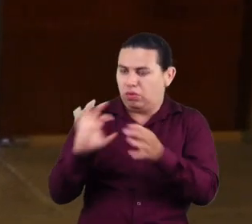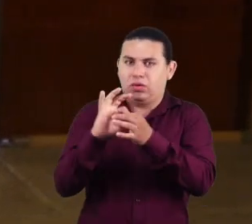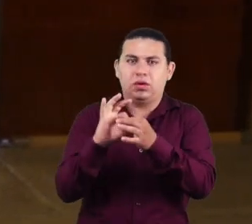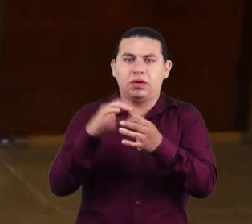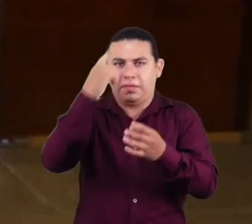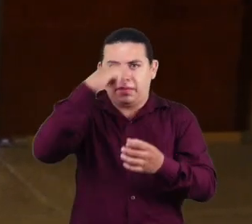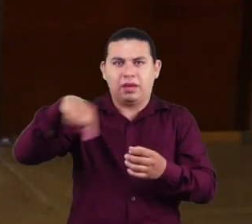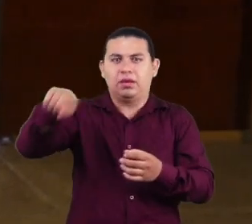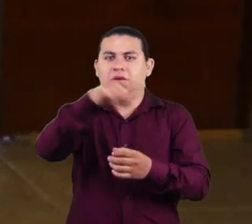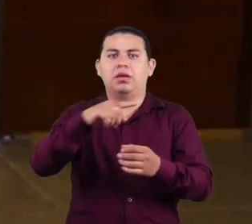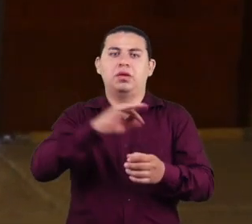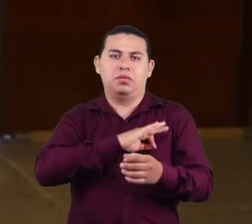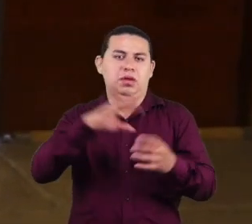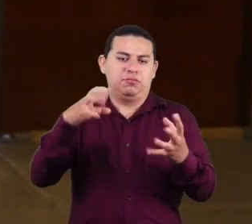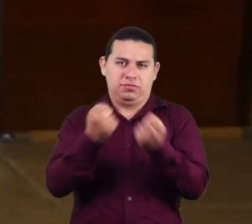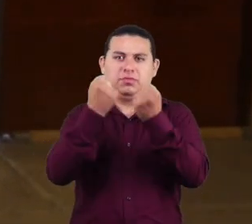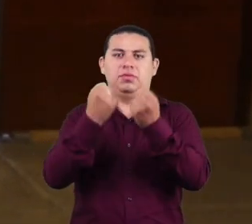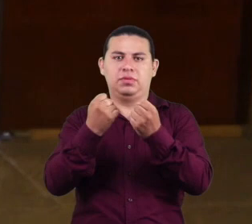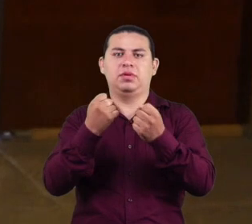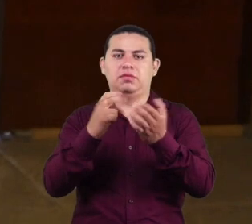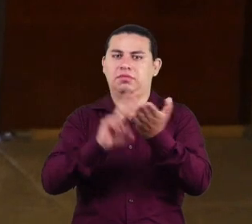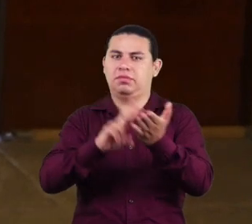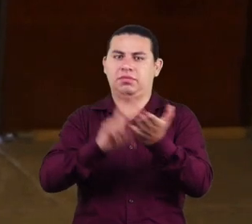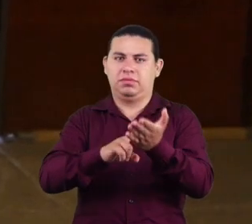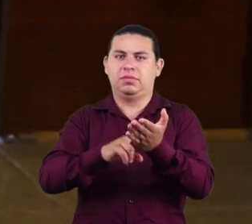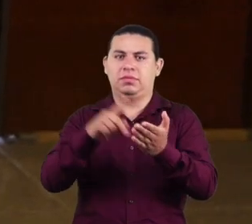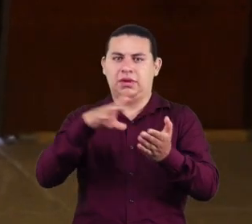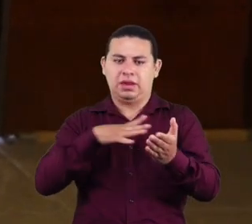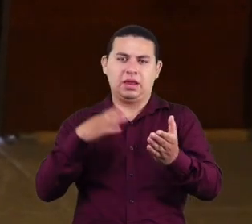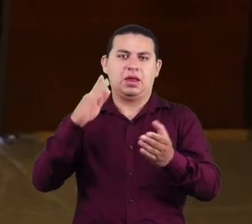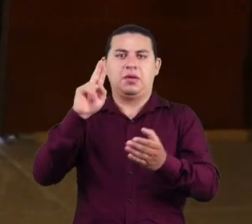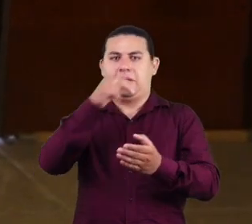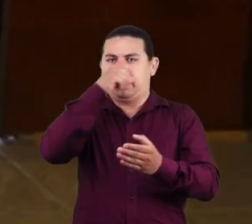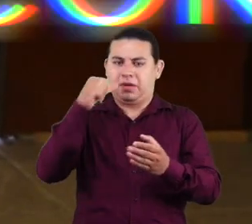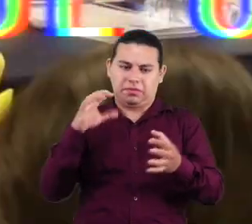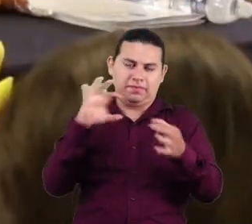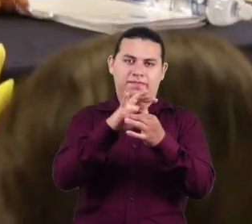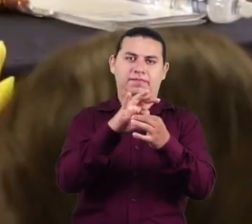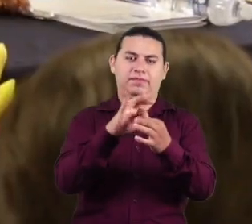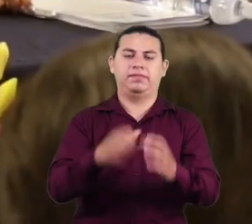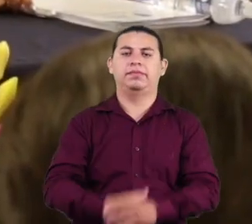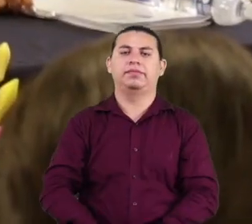y es lo que hace también que nuestro cuerpo sea un cuerpo consolidado de los únicos tres que existen en la UAP.